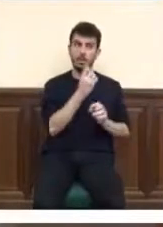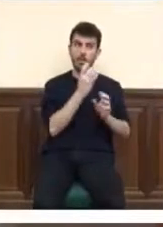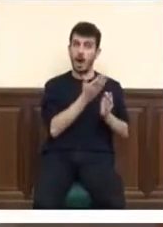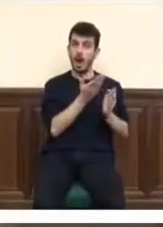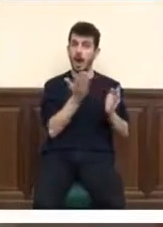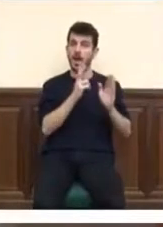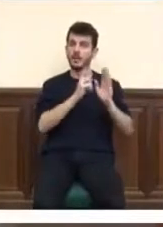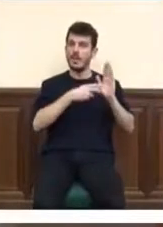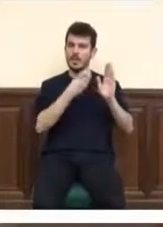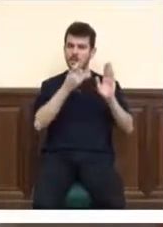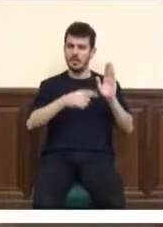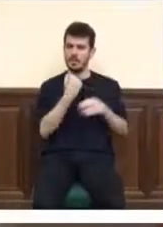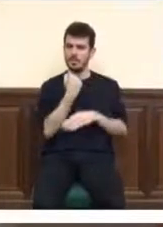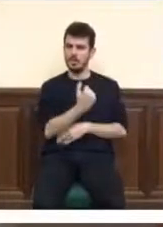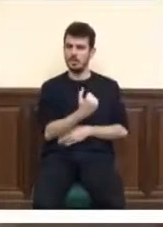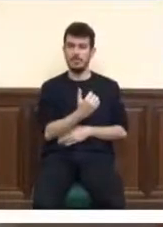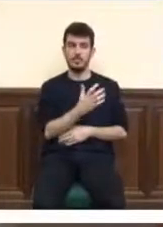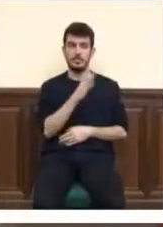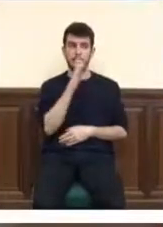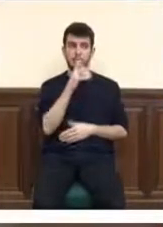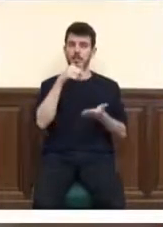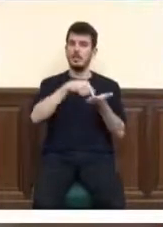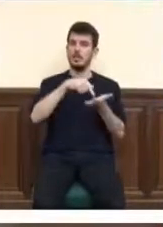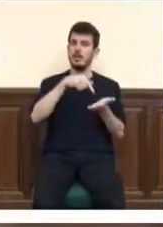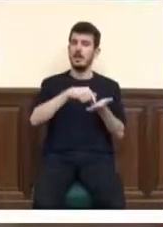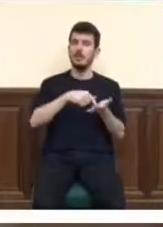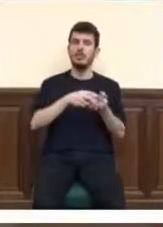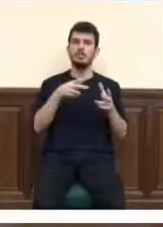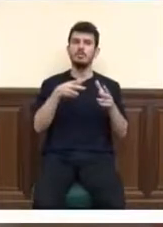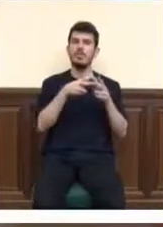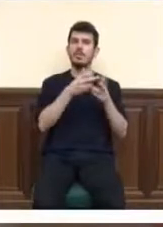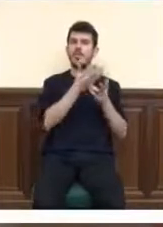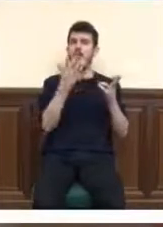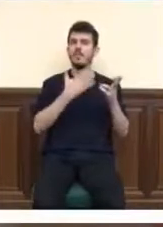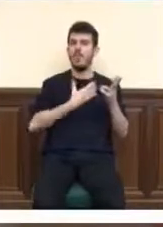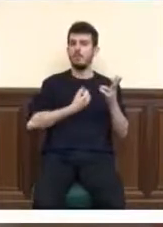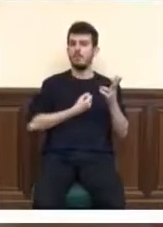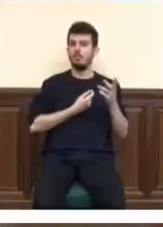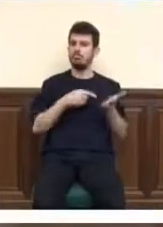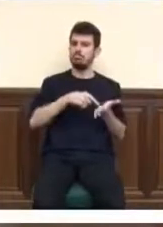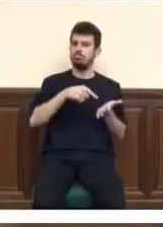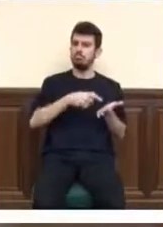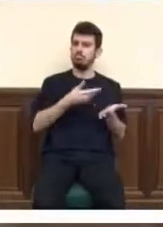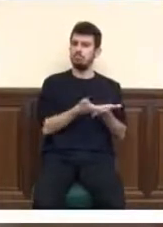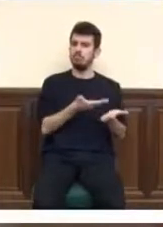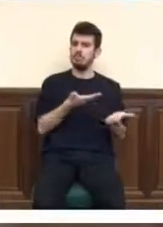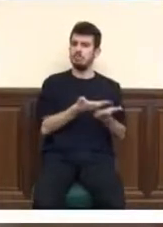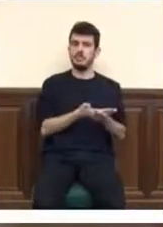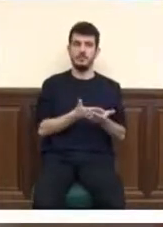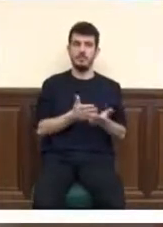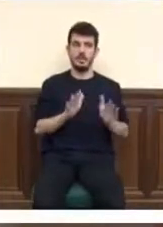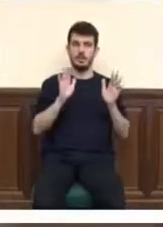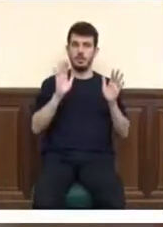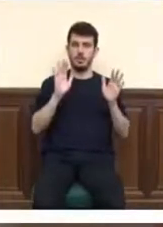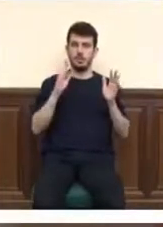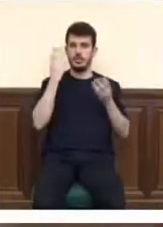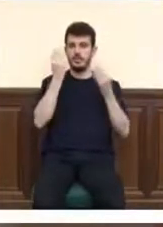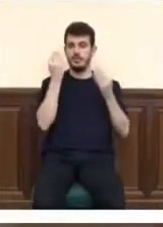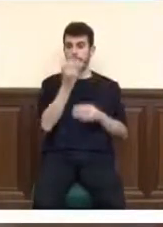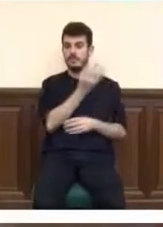la enmienda, porque es una reivindicación de la sociedad mostoleña, pero, hombre, es más